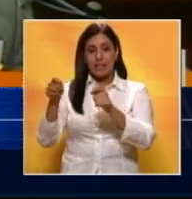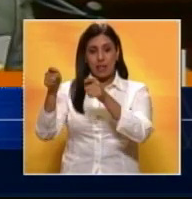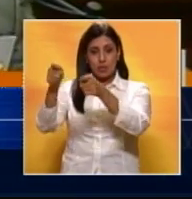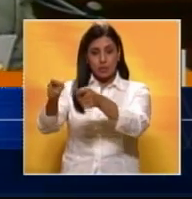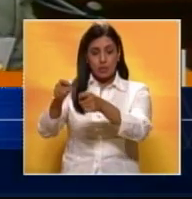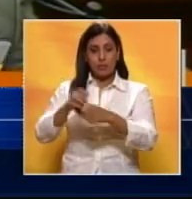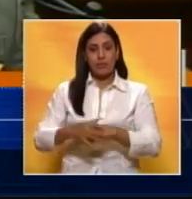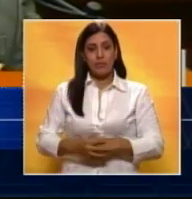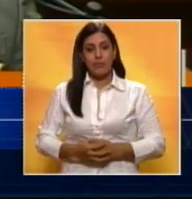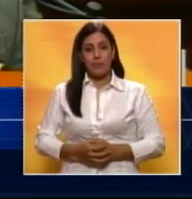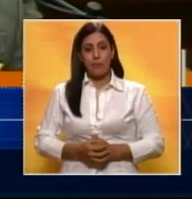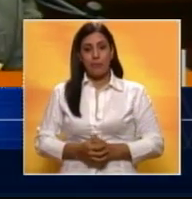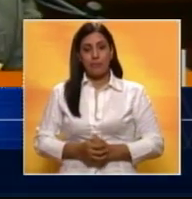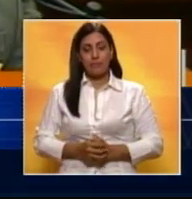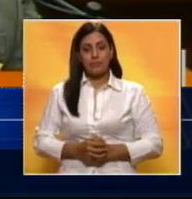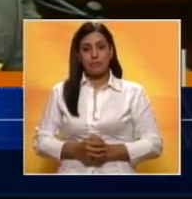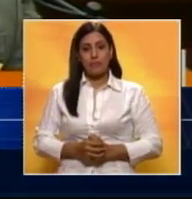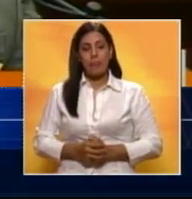secretario.